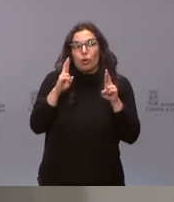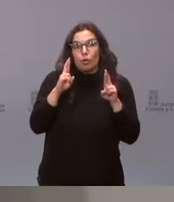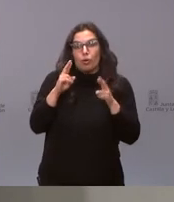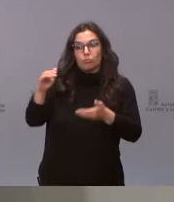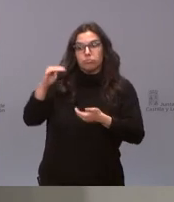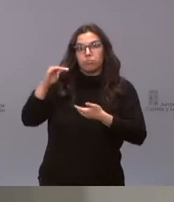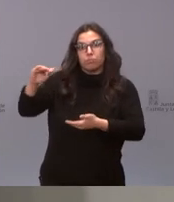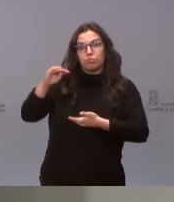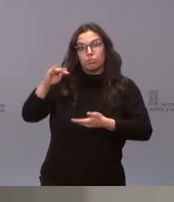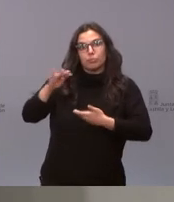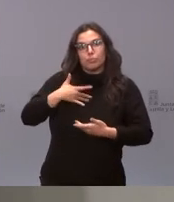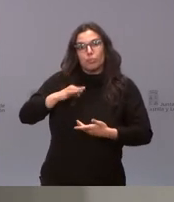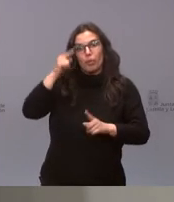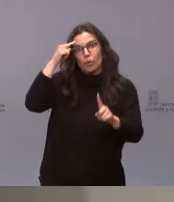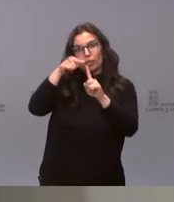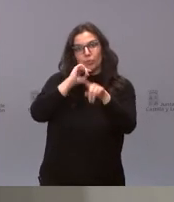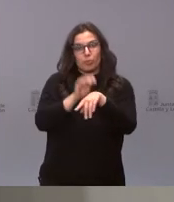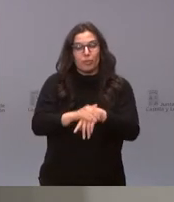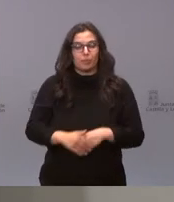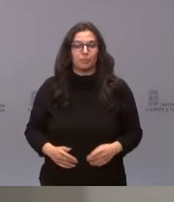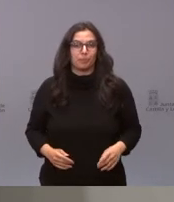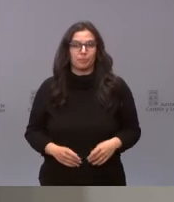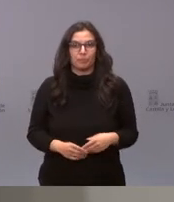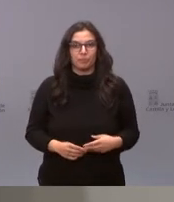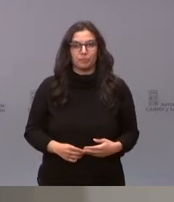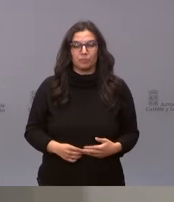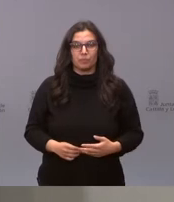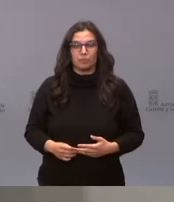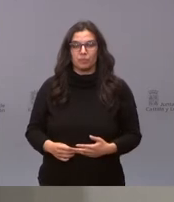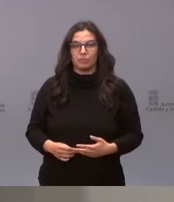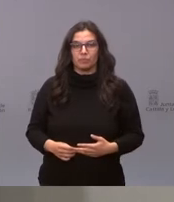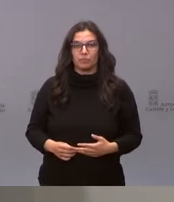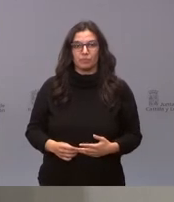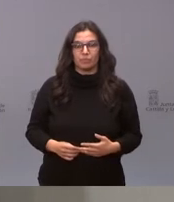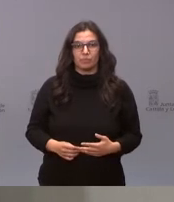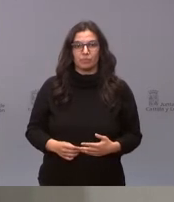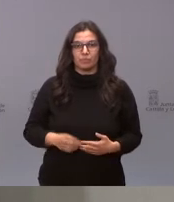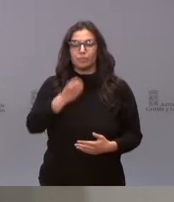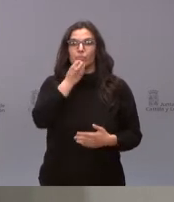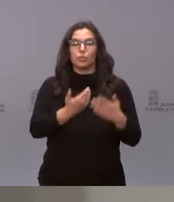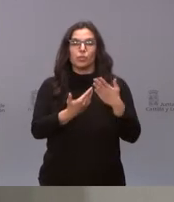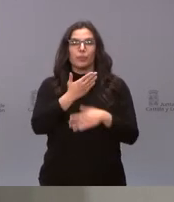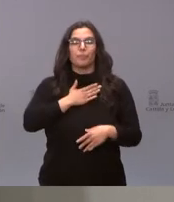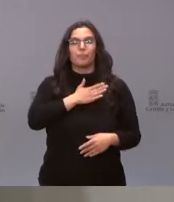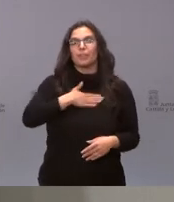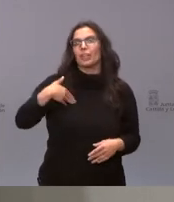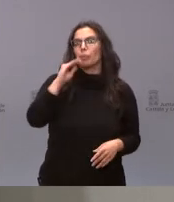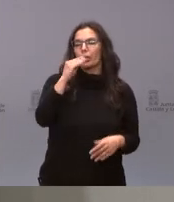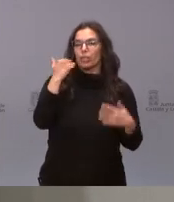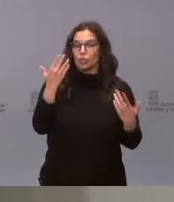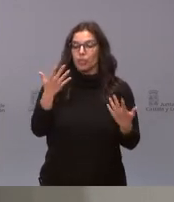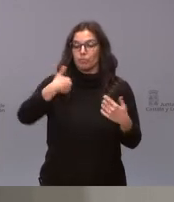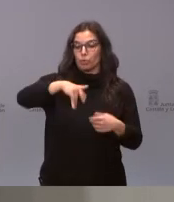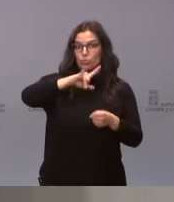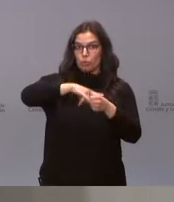y que podamos cumplir con los objetivos que tenemos buenos días me gustaría preguntarle entonces el lunes